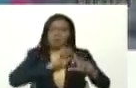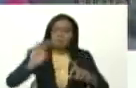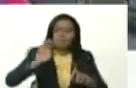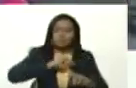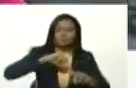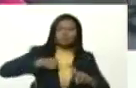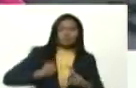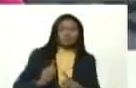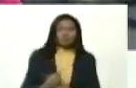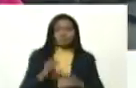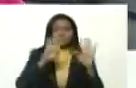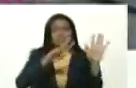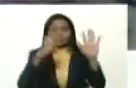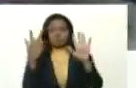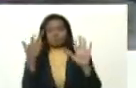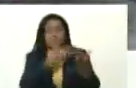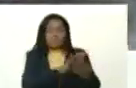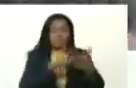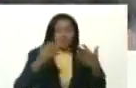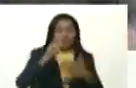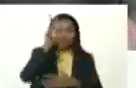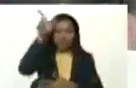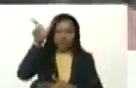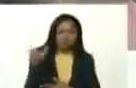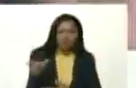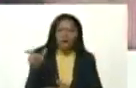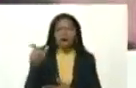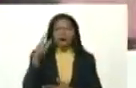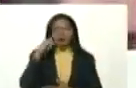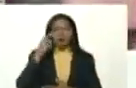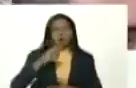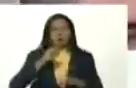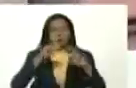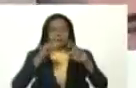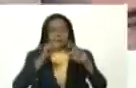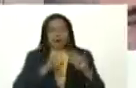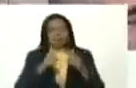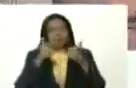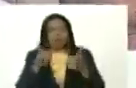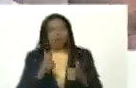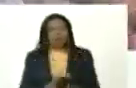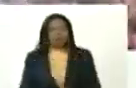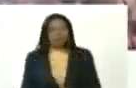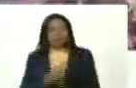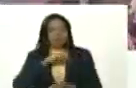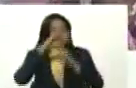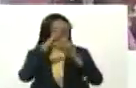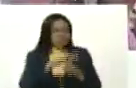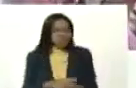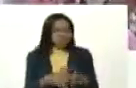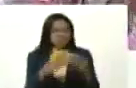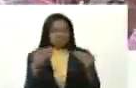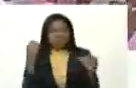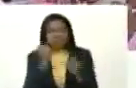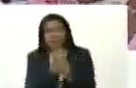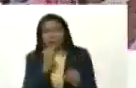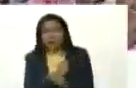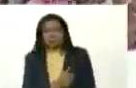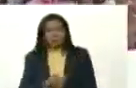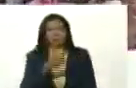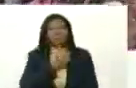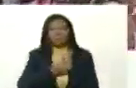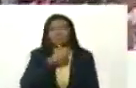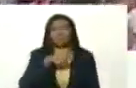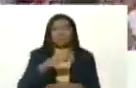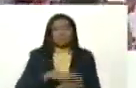patria. 18 millones de venezolanos y venezolanas. Los derrotamos con trabajo, con